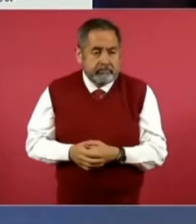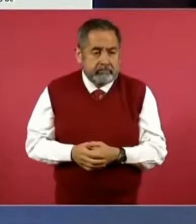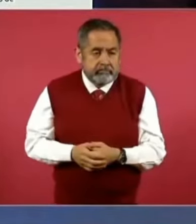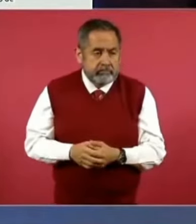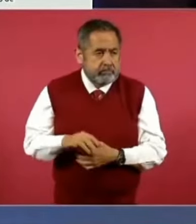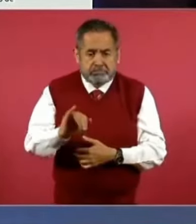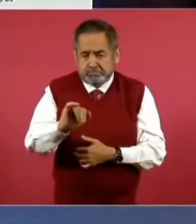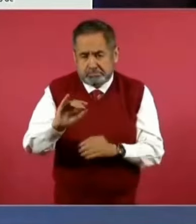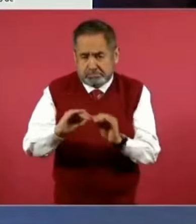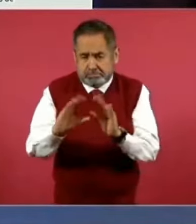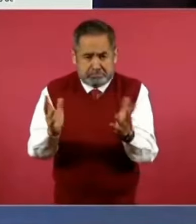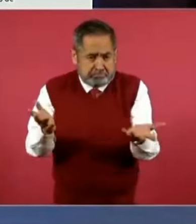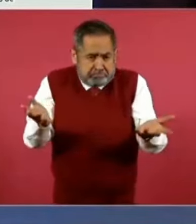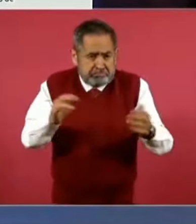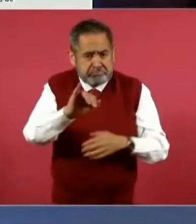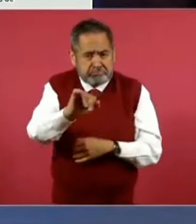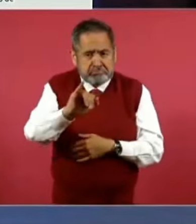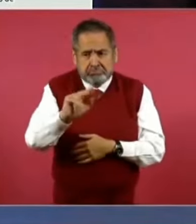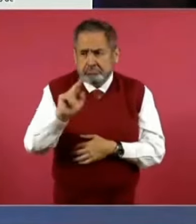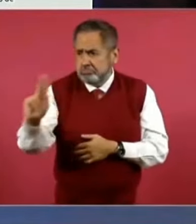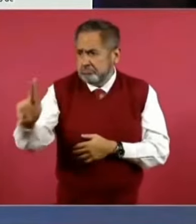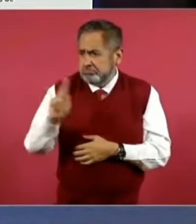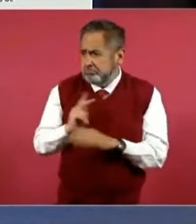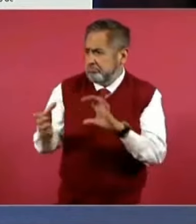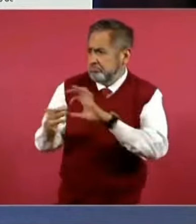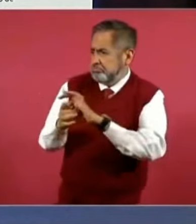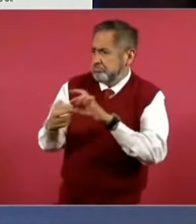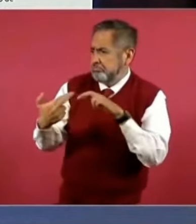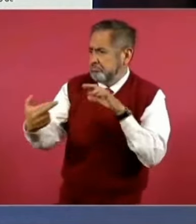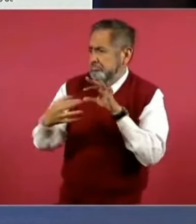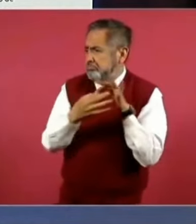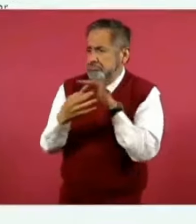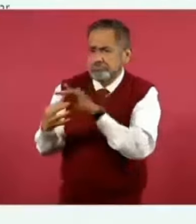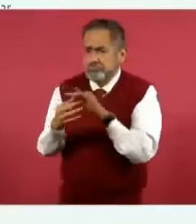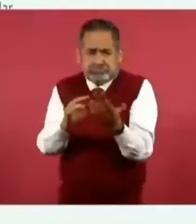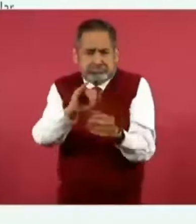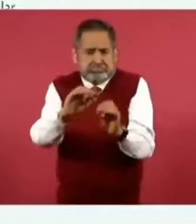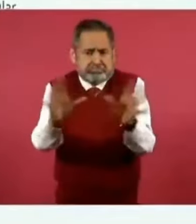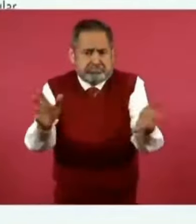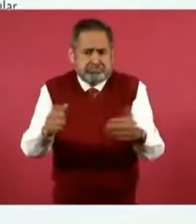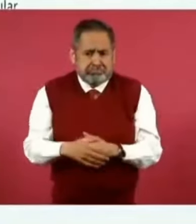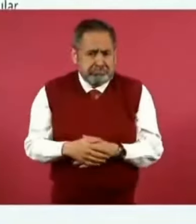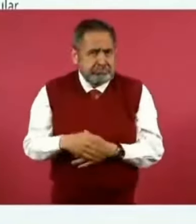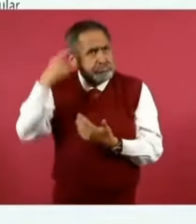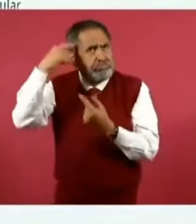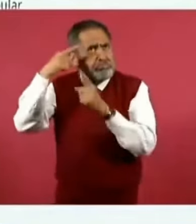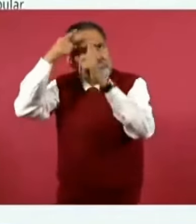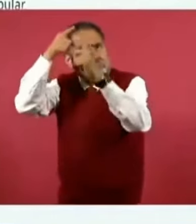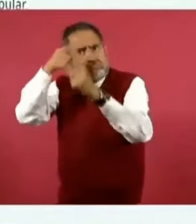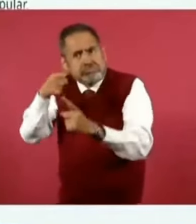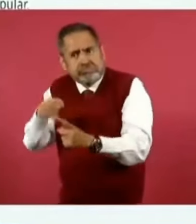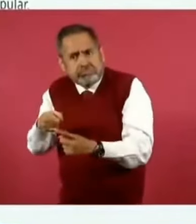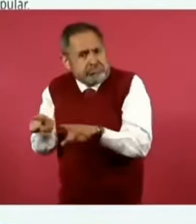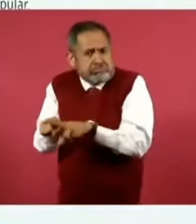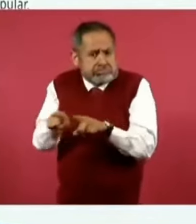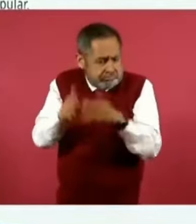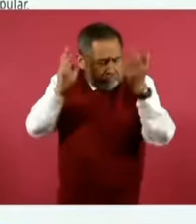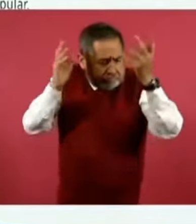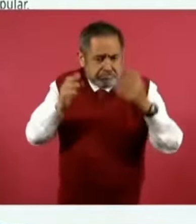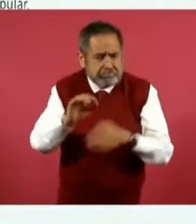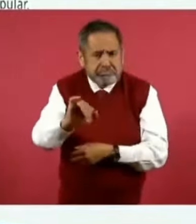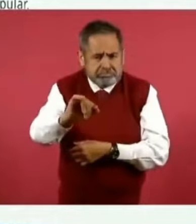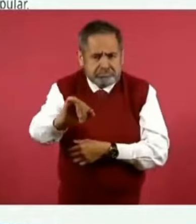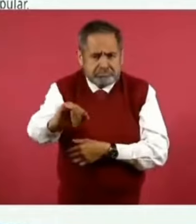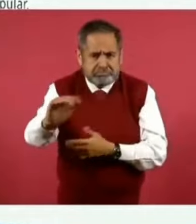Sí sí existen vínculos en todo sentido